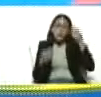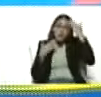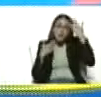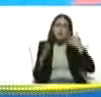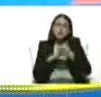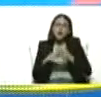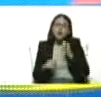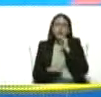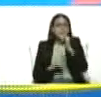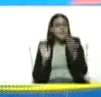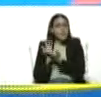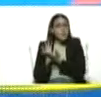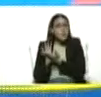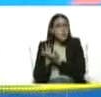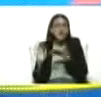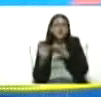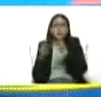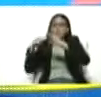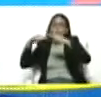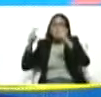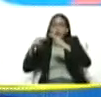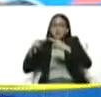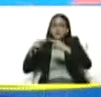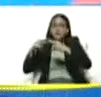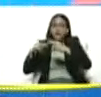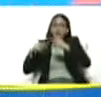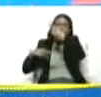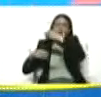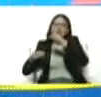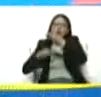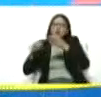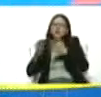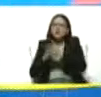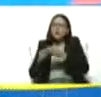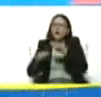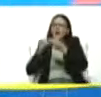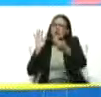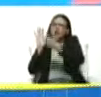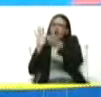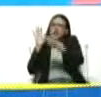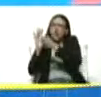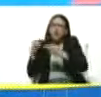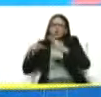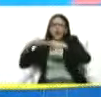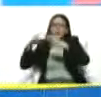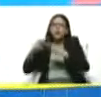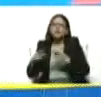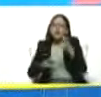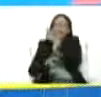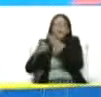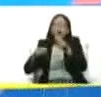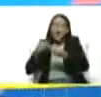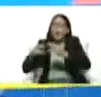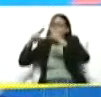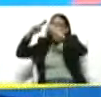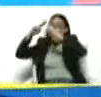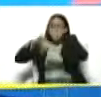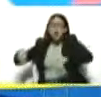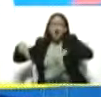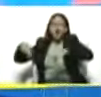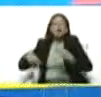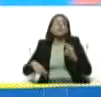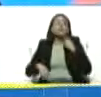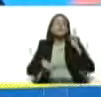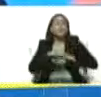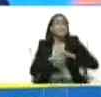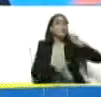estaban haciendo con el primer puente sobre el río Orinoco. Lo estaban picando, buscando un hecatombe, buscando